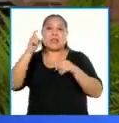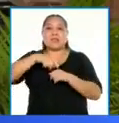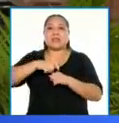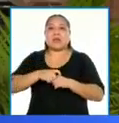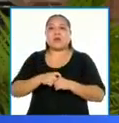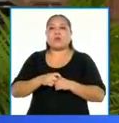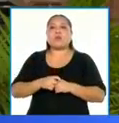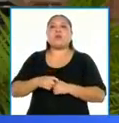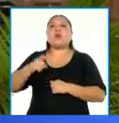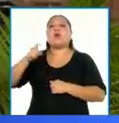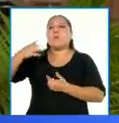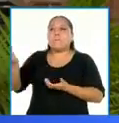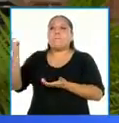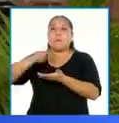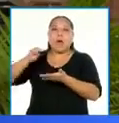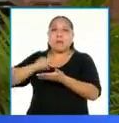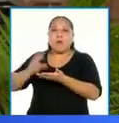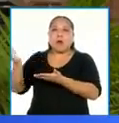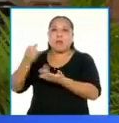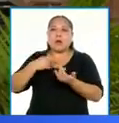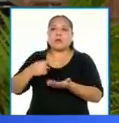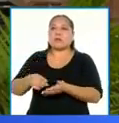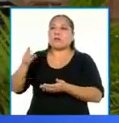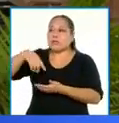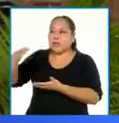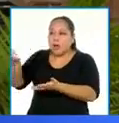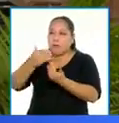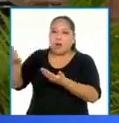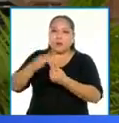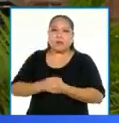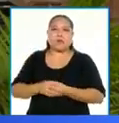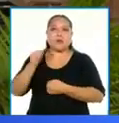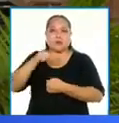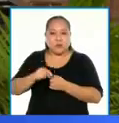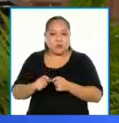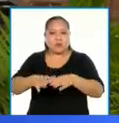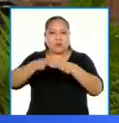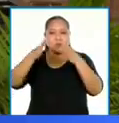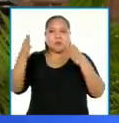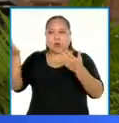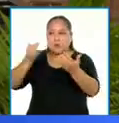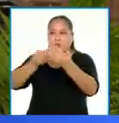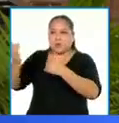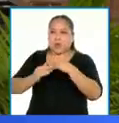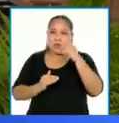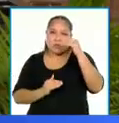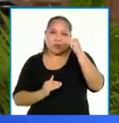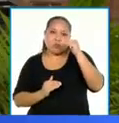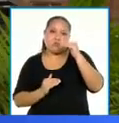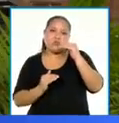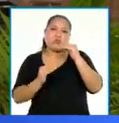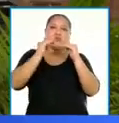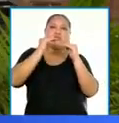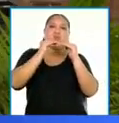la demanda. Y esa demanda vamos a seguirla incrementando hasta que esa brecha